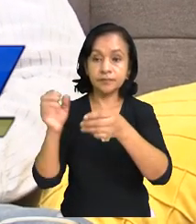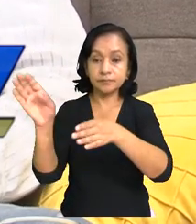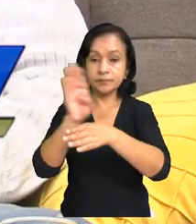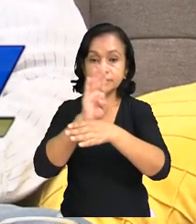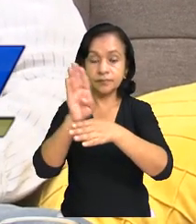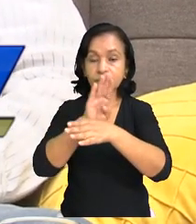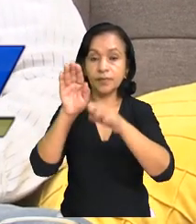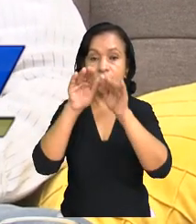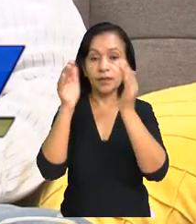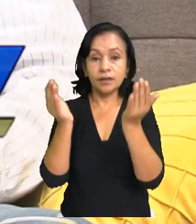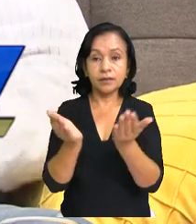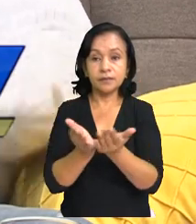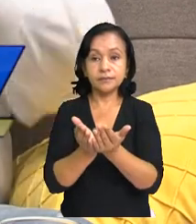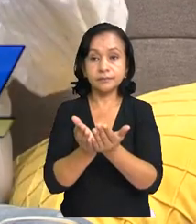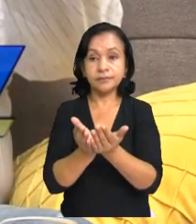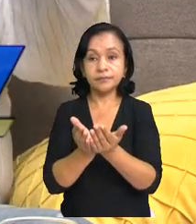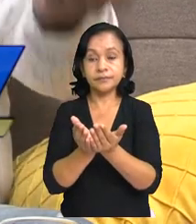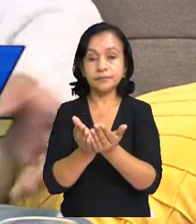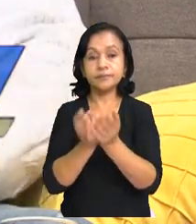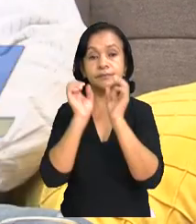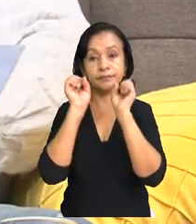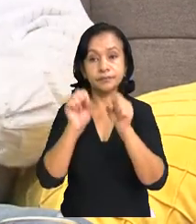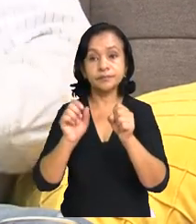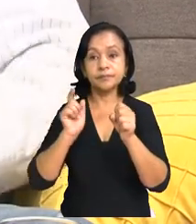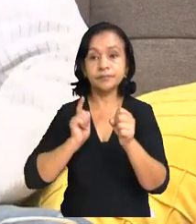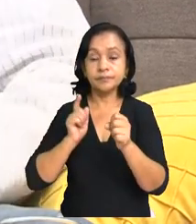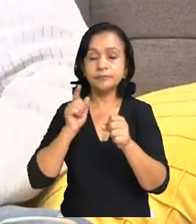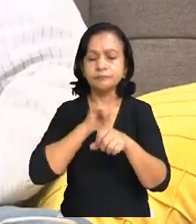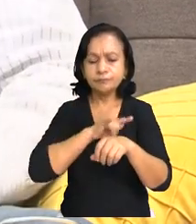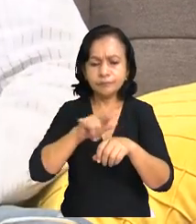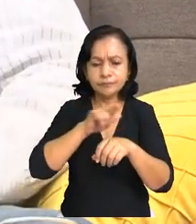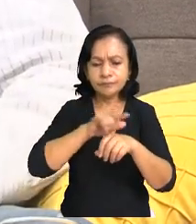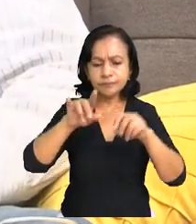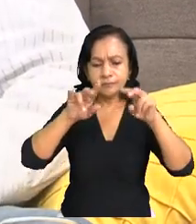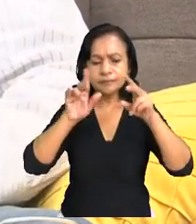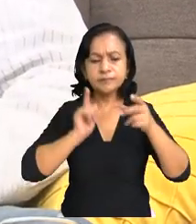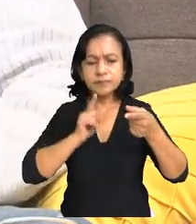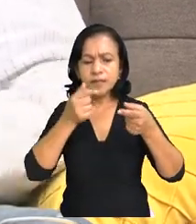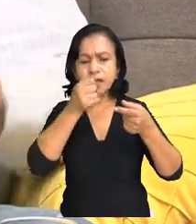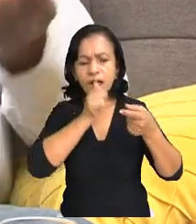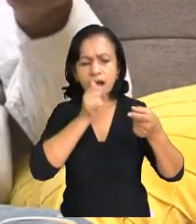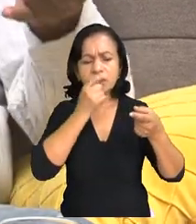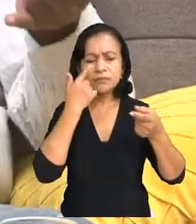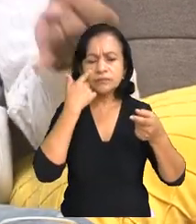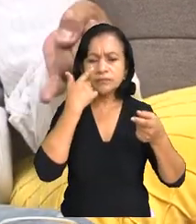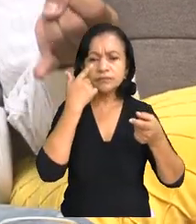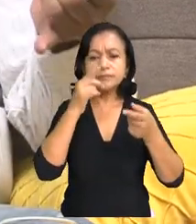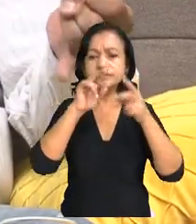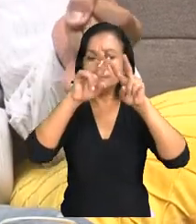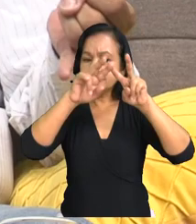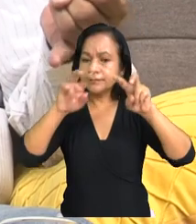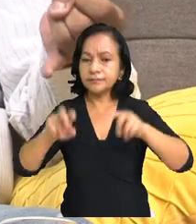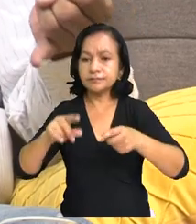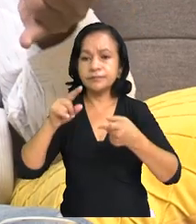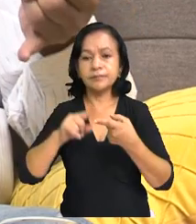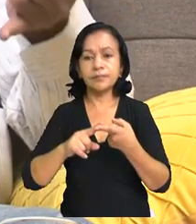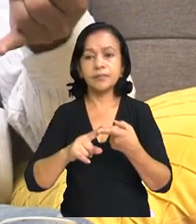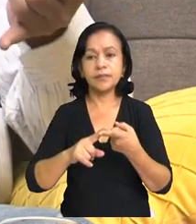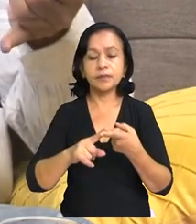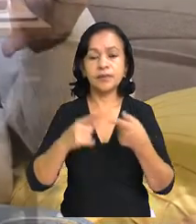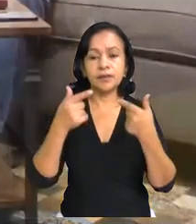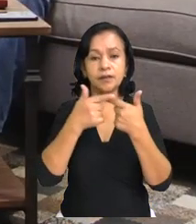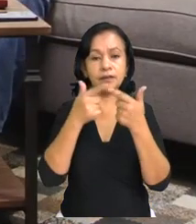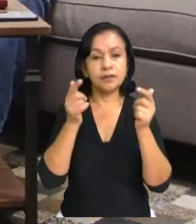Mundial, que permitió meternos a una revisión de qué es lo que tenemos. Okay. Entonces, ¿qué se hizo? Se hizo en